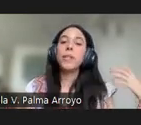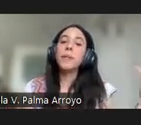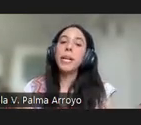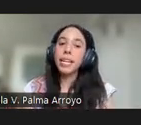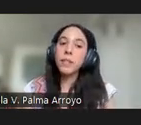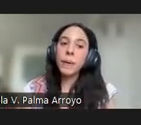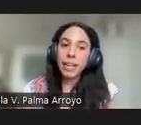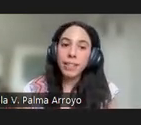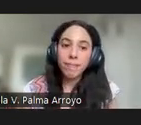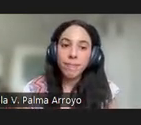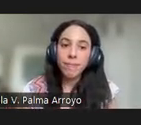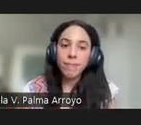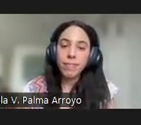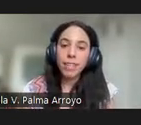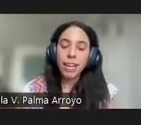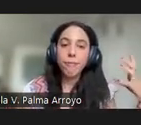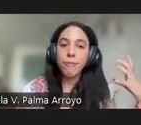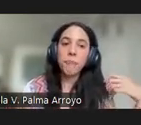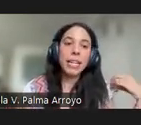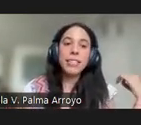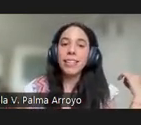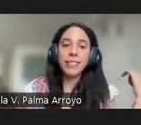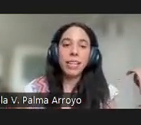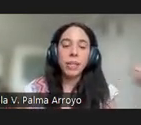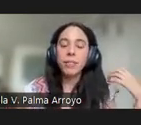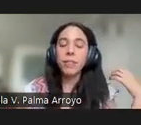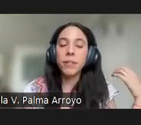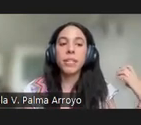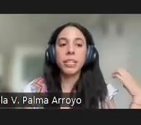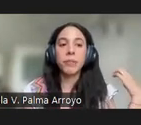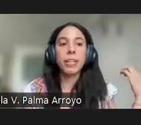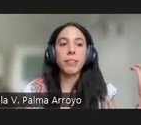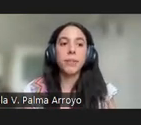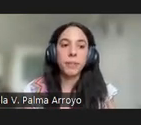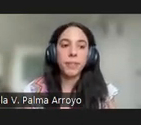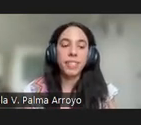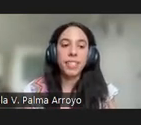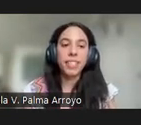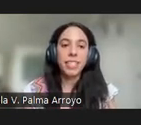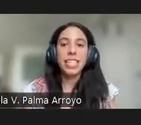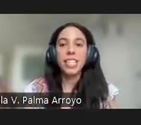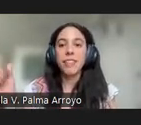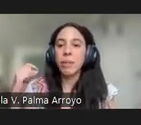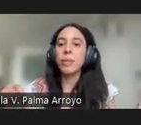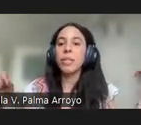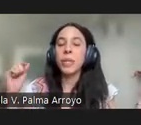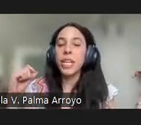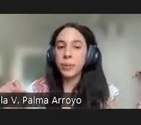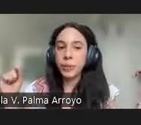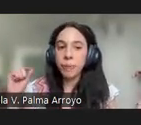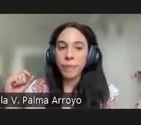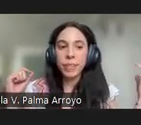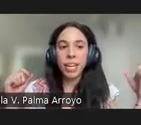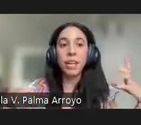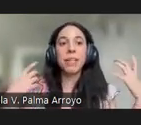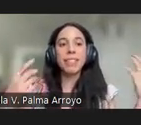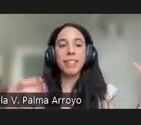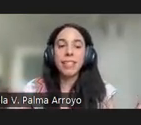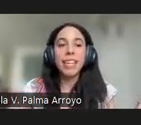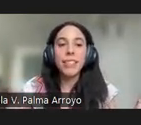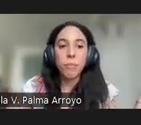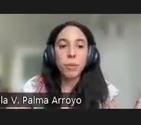Luego, otro lugar que duela en forma de silenciamiento o de anulación. Y allí van a poner un icono